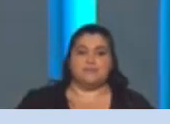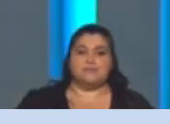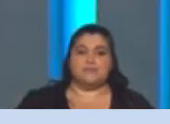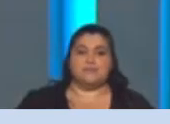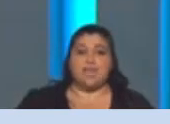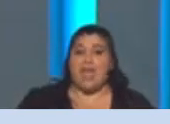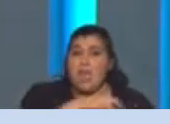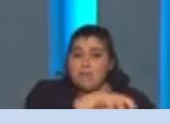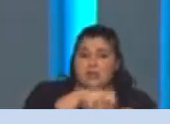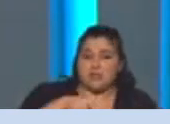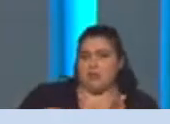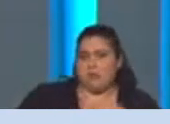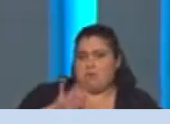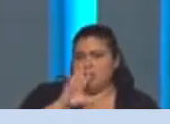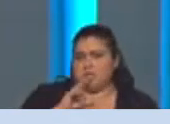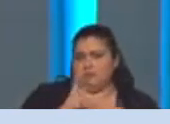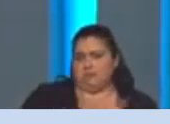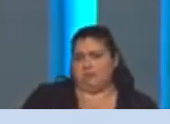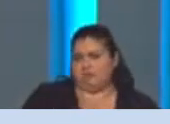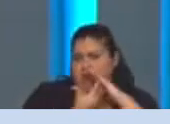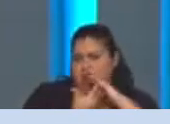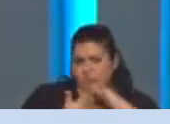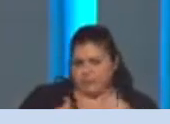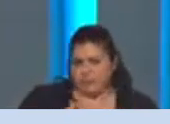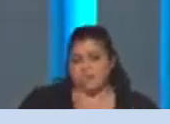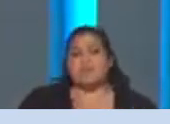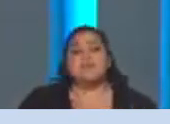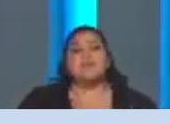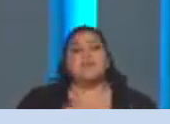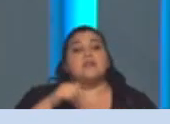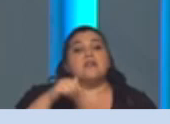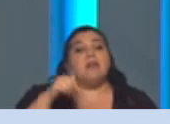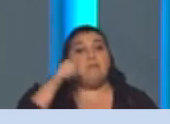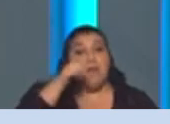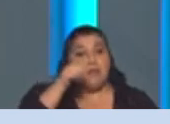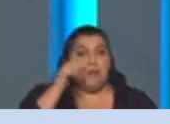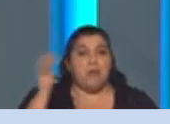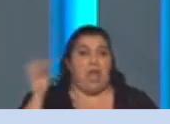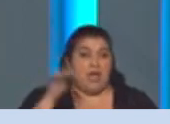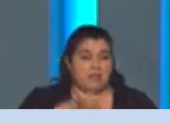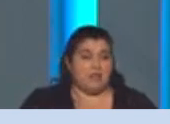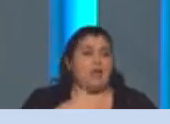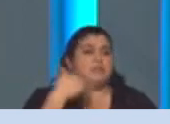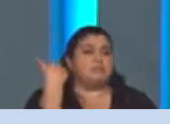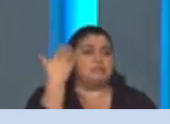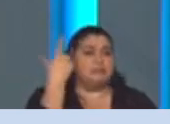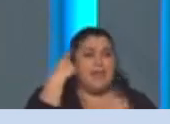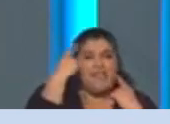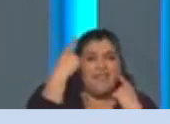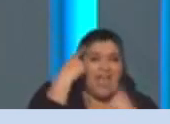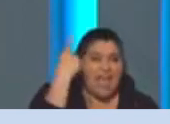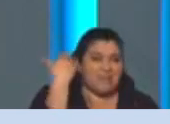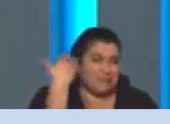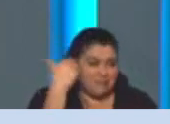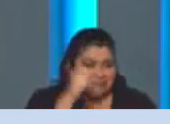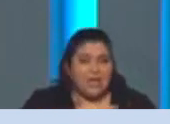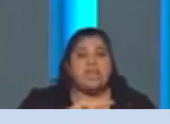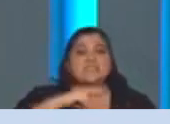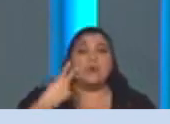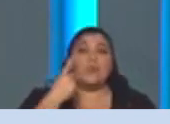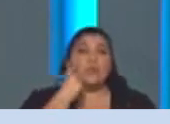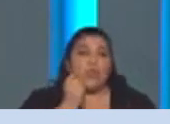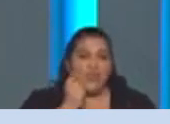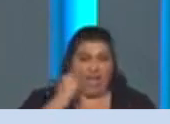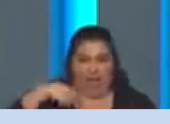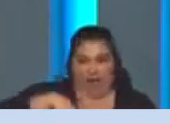los empresarios más poderosos del país se reúnen como es habitual en este caso en mar del plata en el coloquio de idea la segunda jornada en la que está previsto